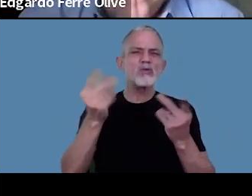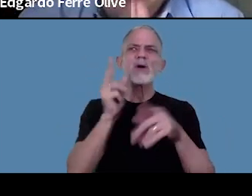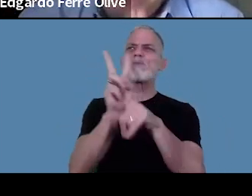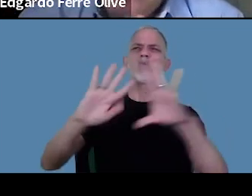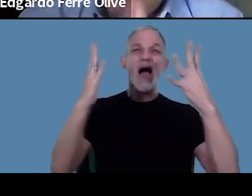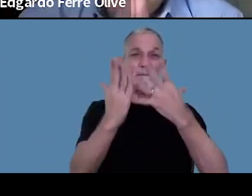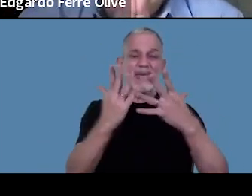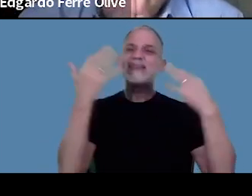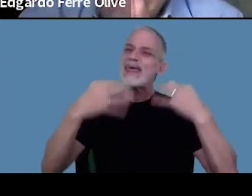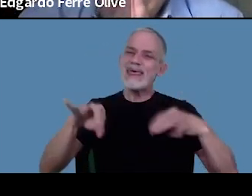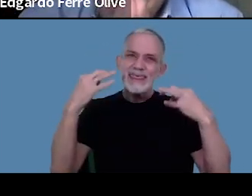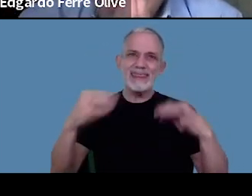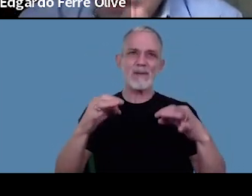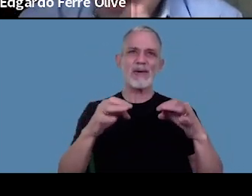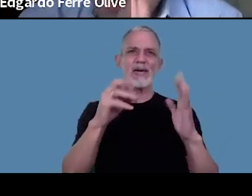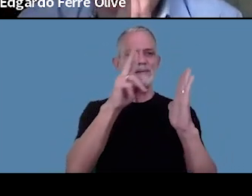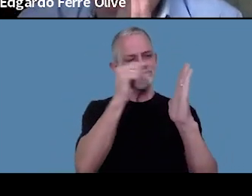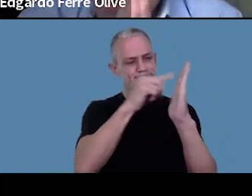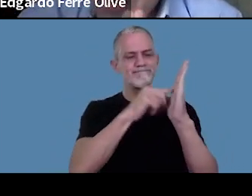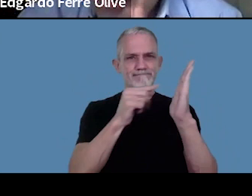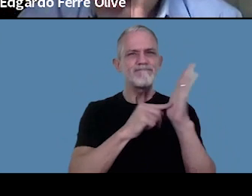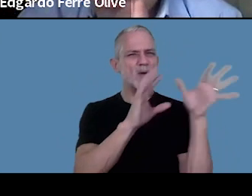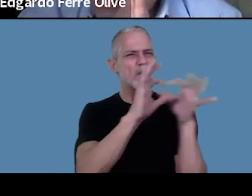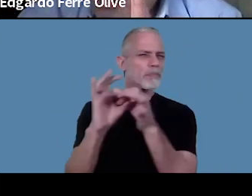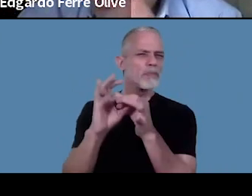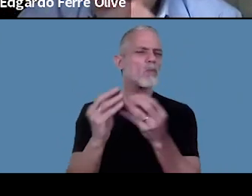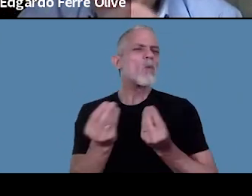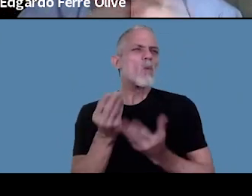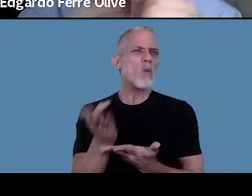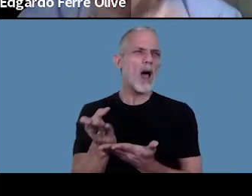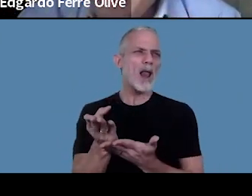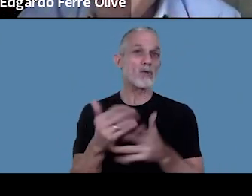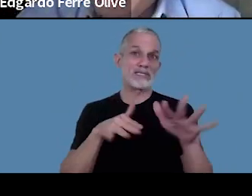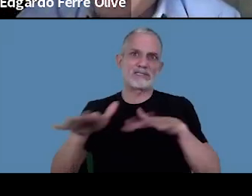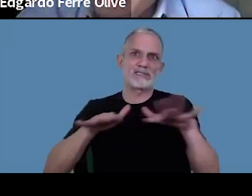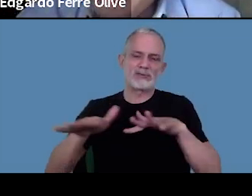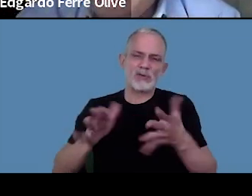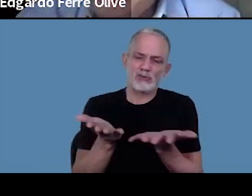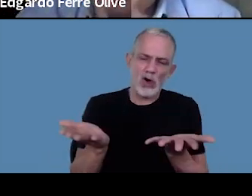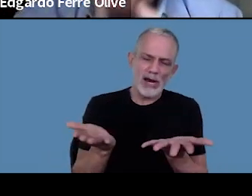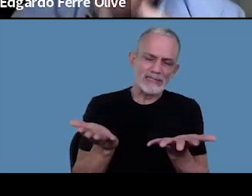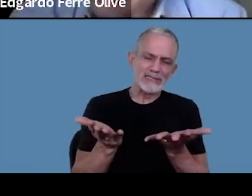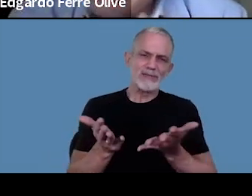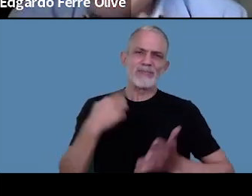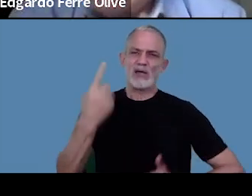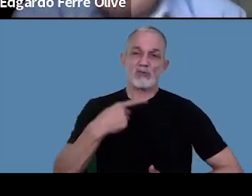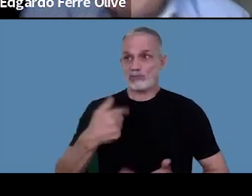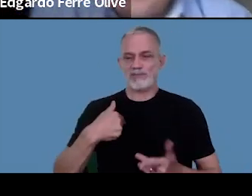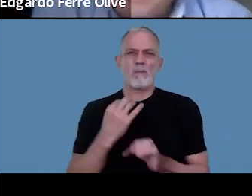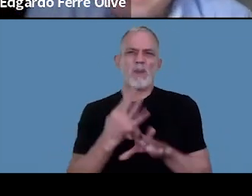tener aspectos que va a tener relación con situaciones que nos seamos